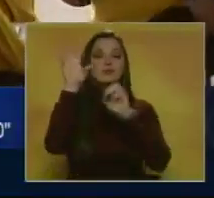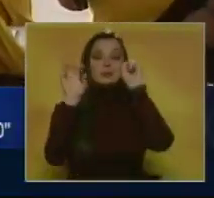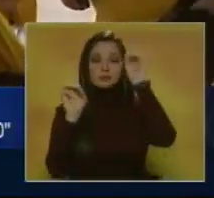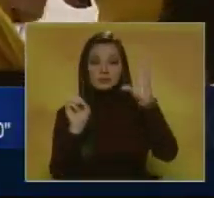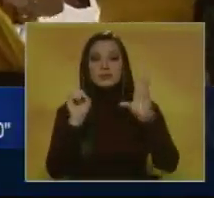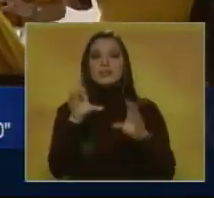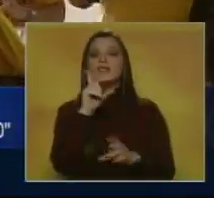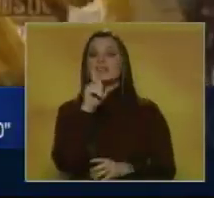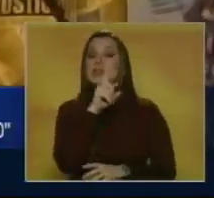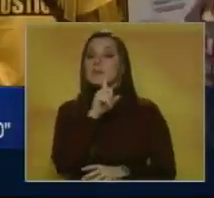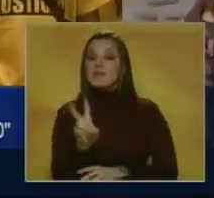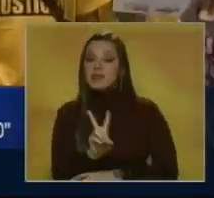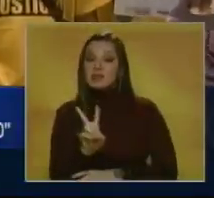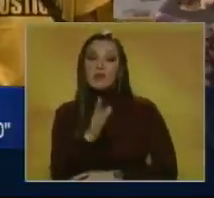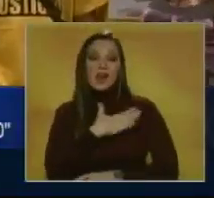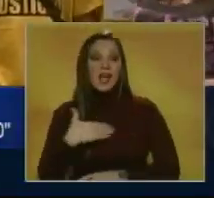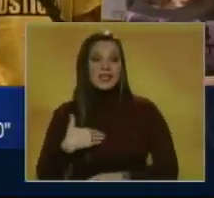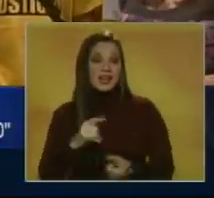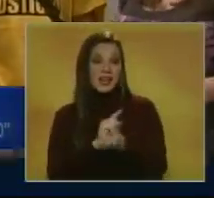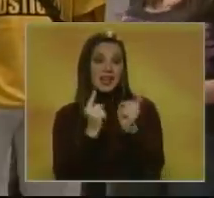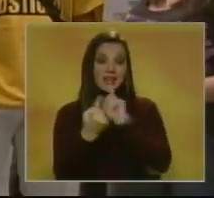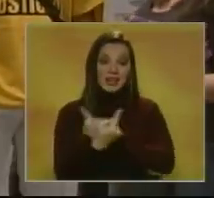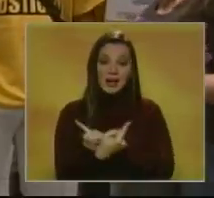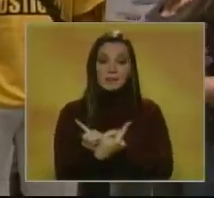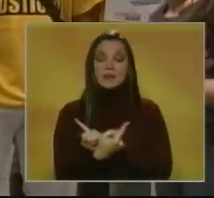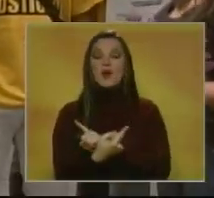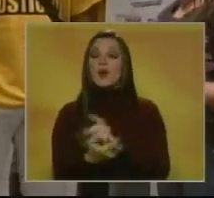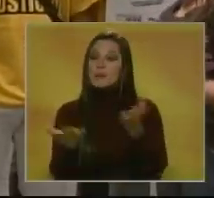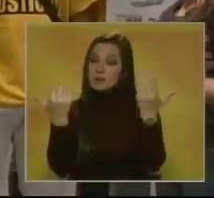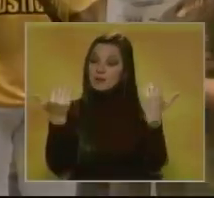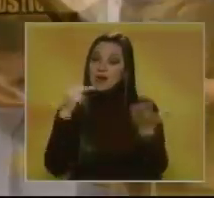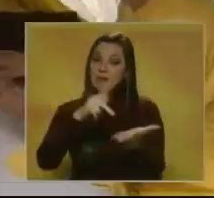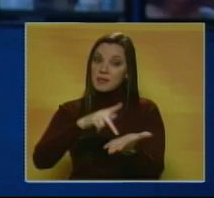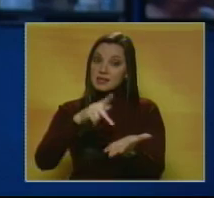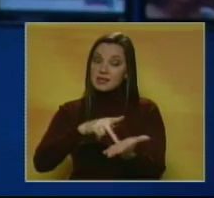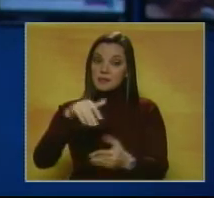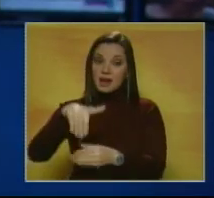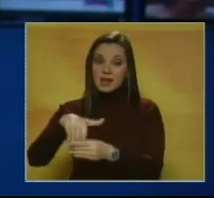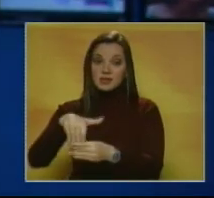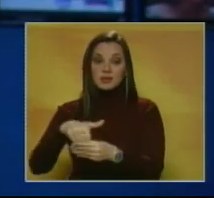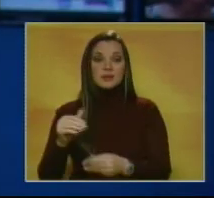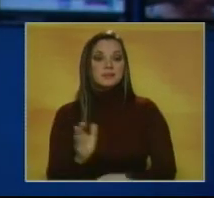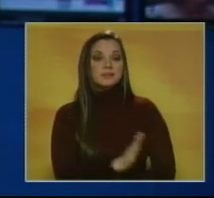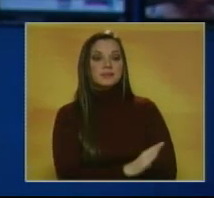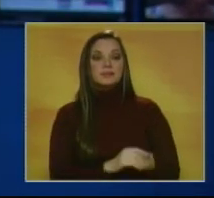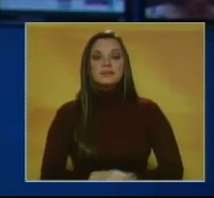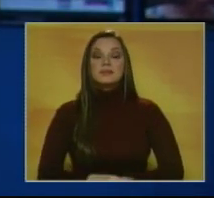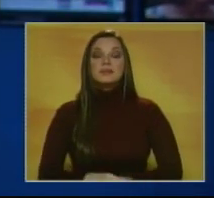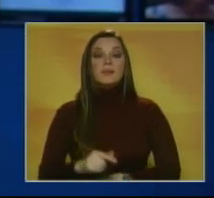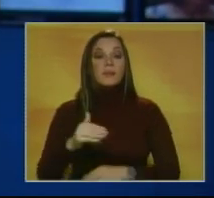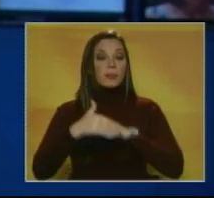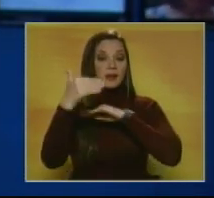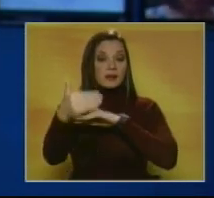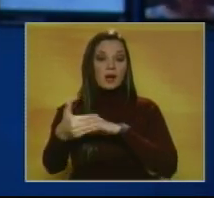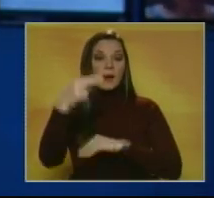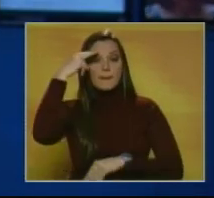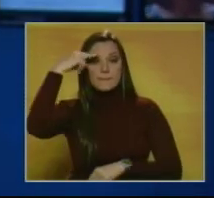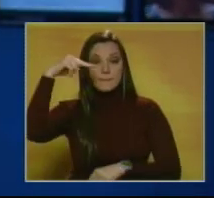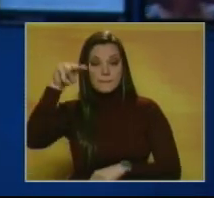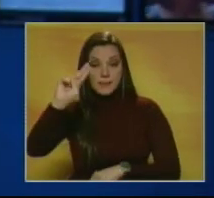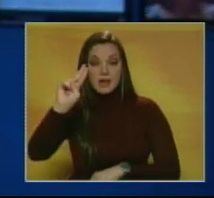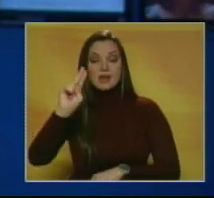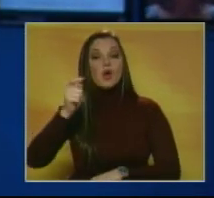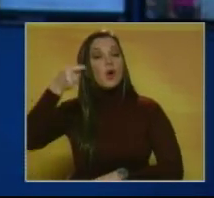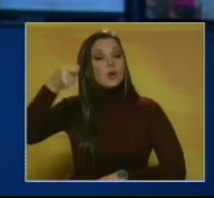denominado Venezuela quiere cambio para promover la participación electoral. Más allá de nuestras fronteras, en México, la